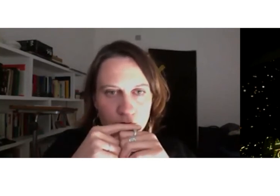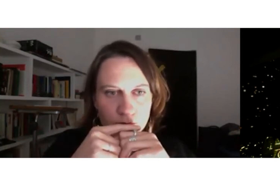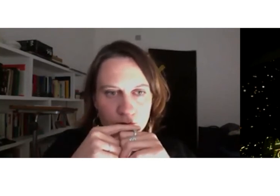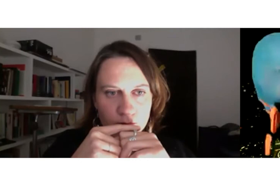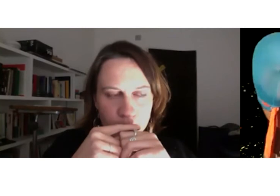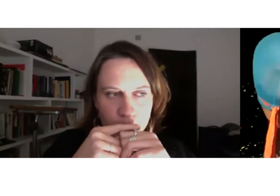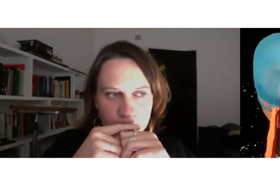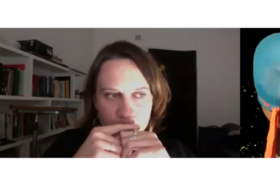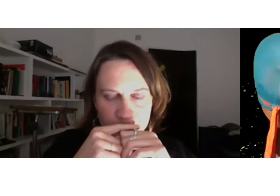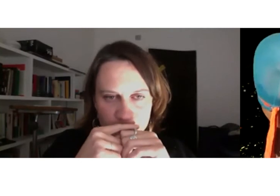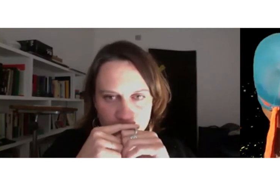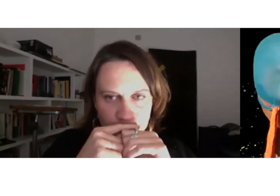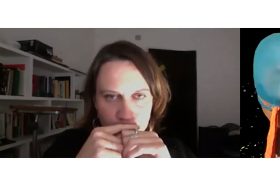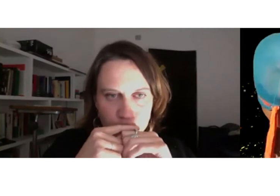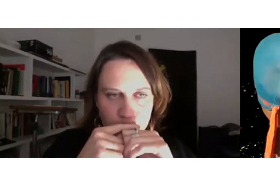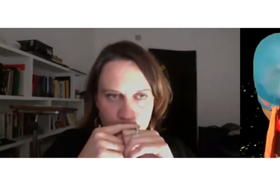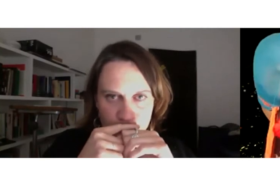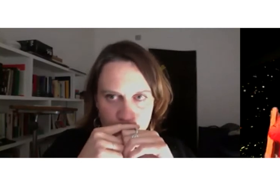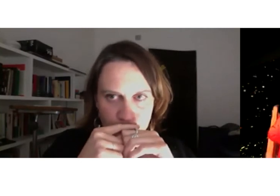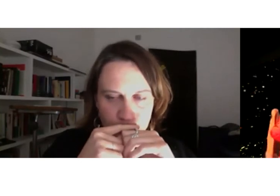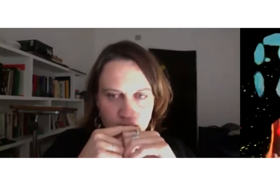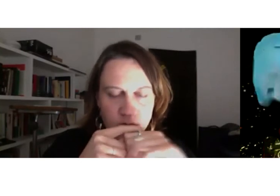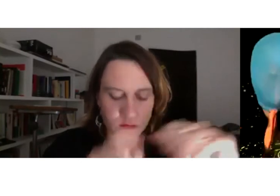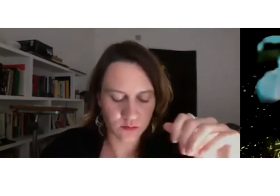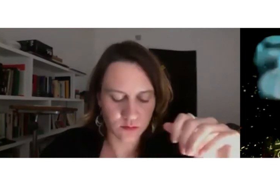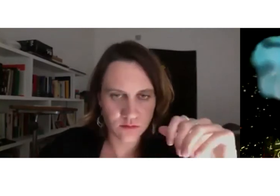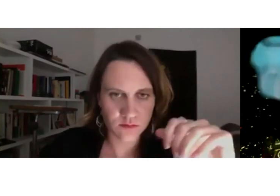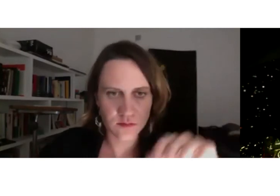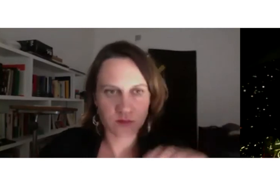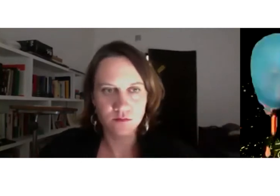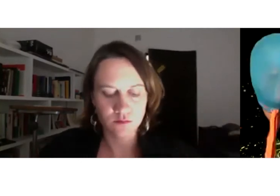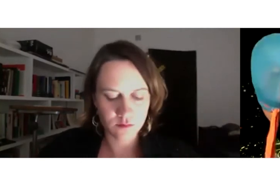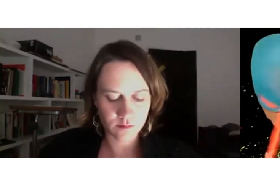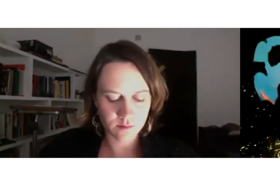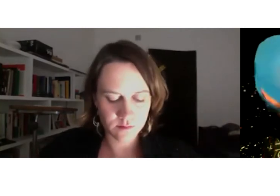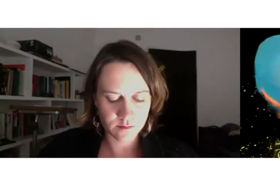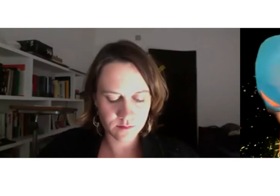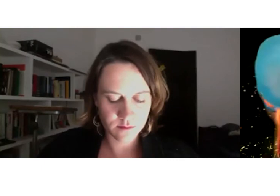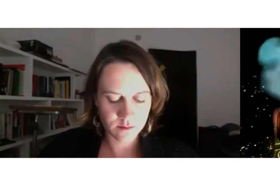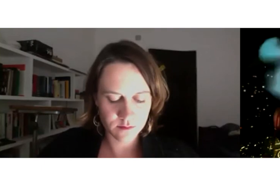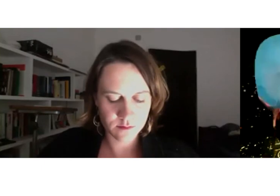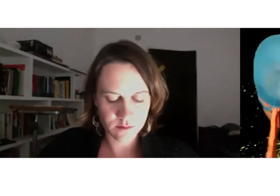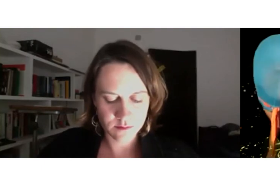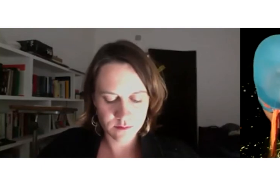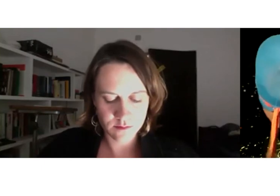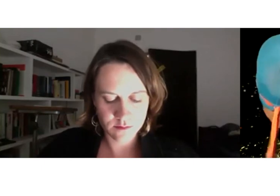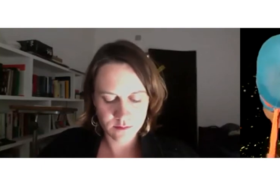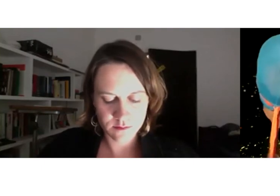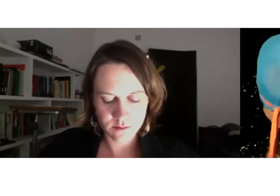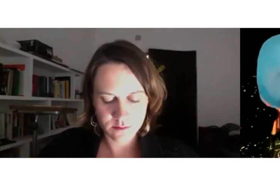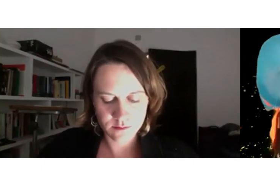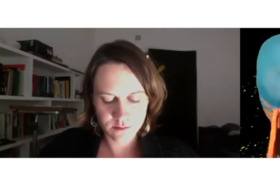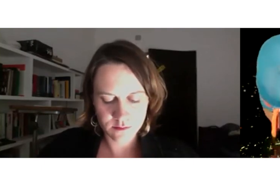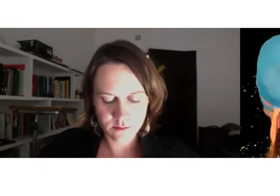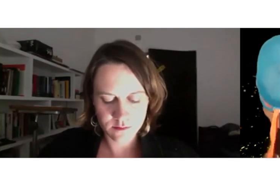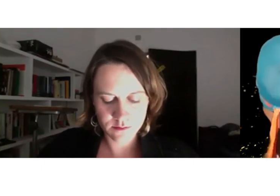esta, obviamente no las personas afectadas, pero sí, ahorita estamos justamente pensando mucho en eso,